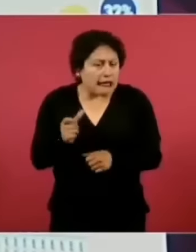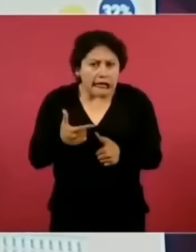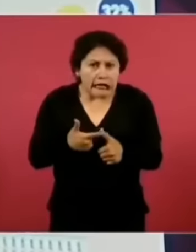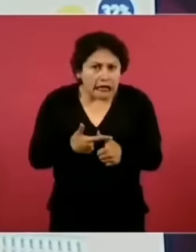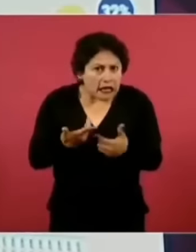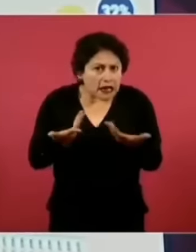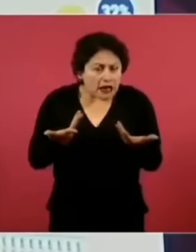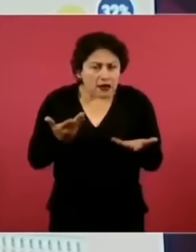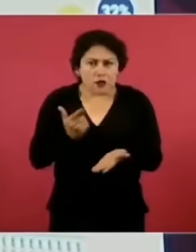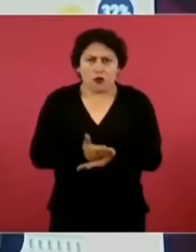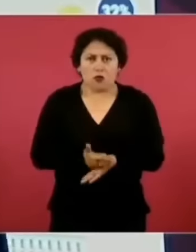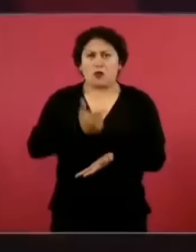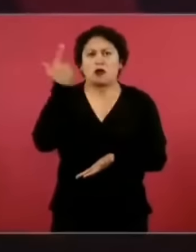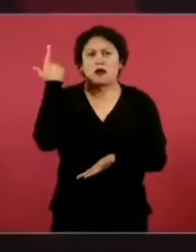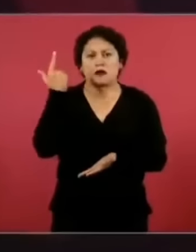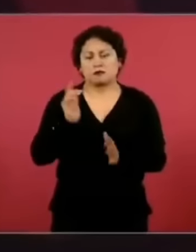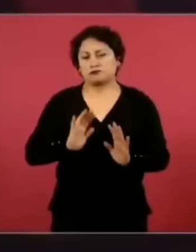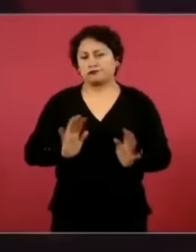No,